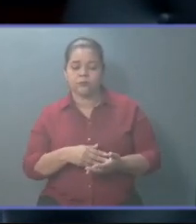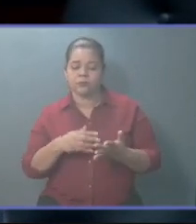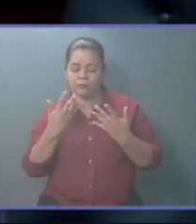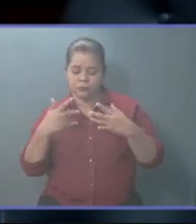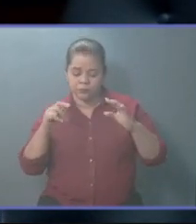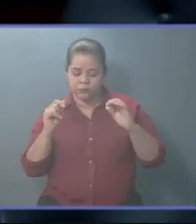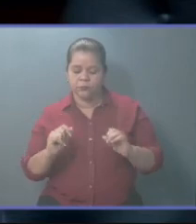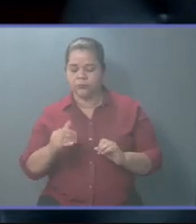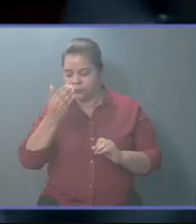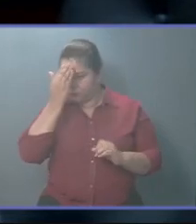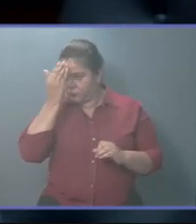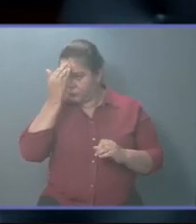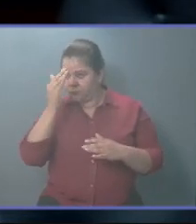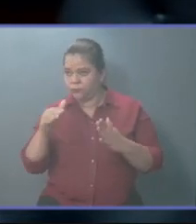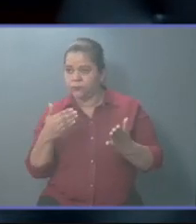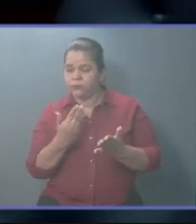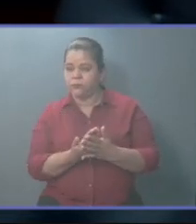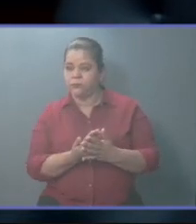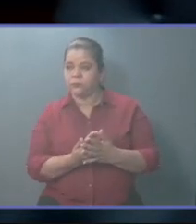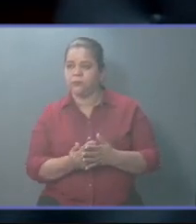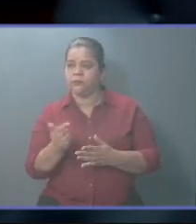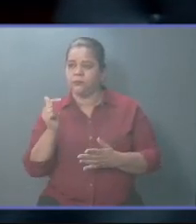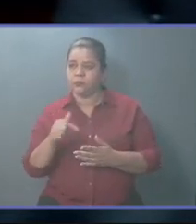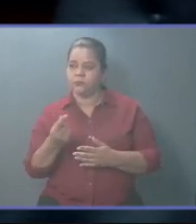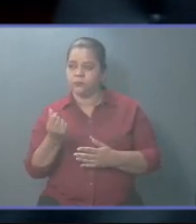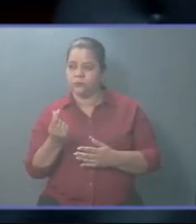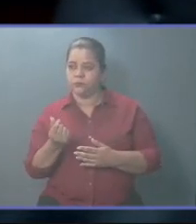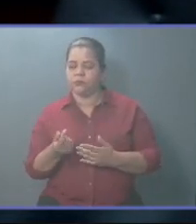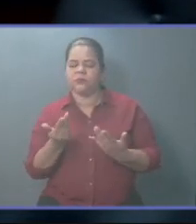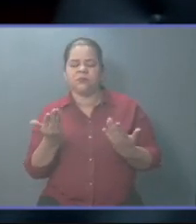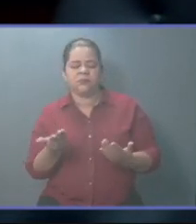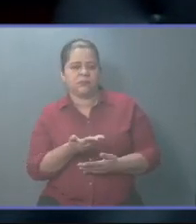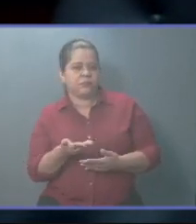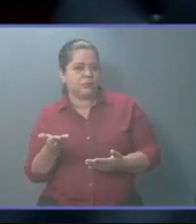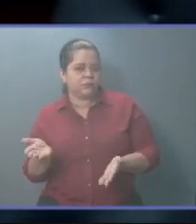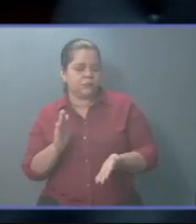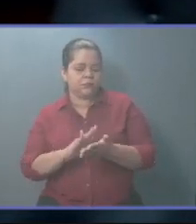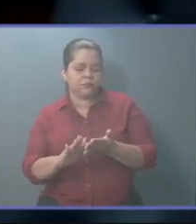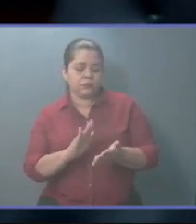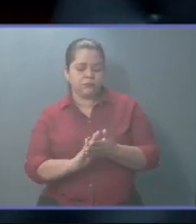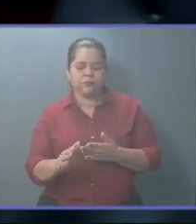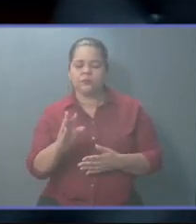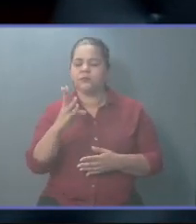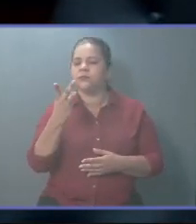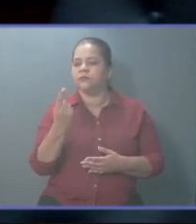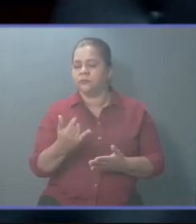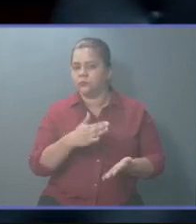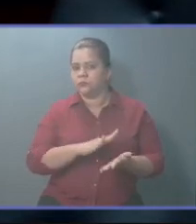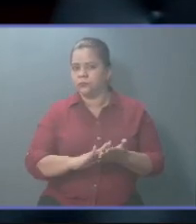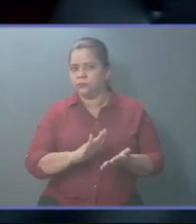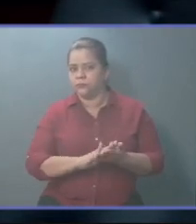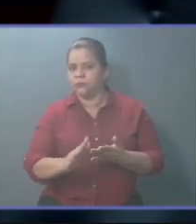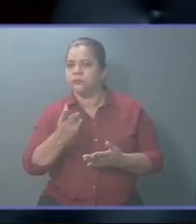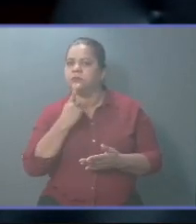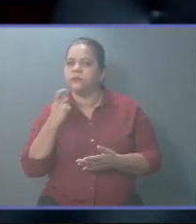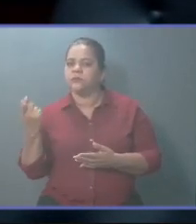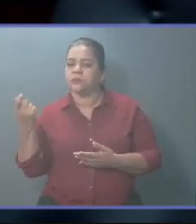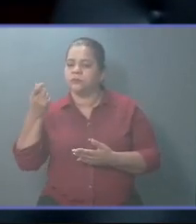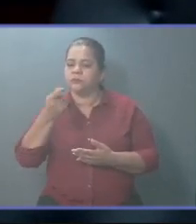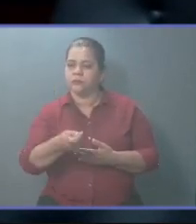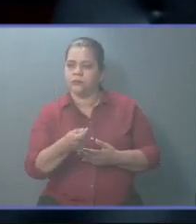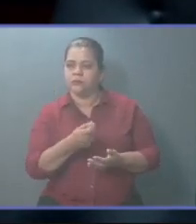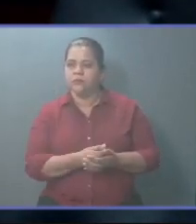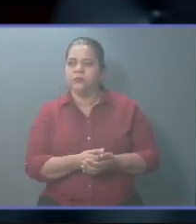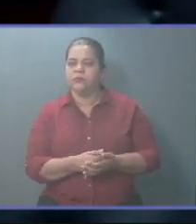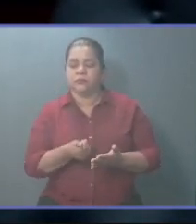salvadoreño conozca con esos recursos qué se ha comprado, cuánto ha costado y quién ha sido el proveedor, en